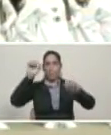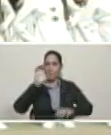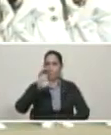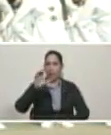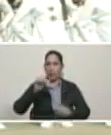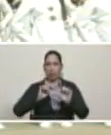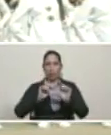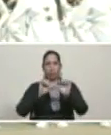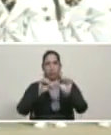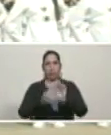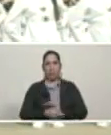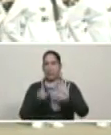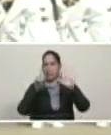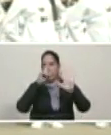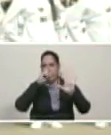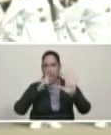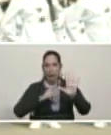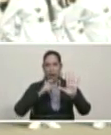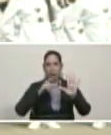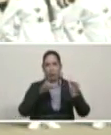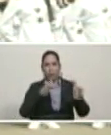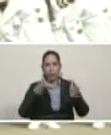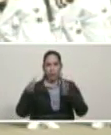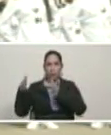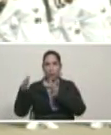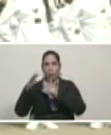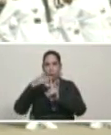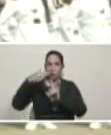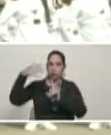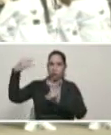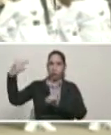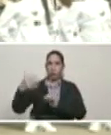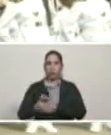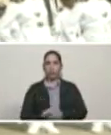Seis años de lucha, seis años de victoria. Autorizado.